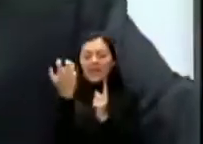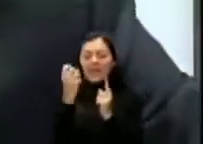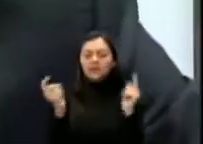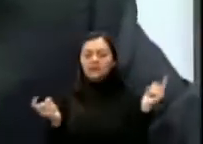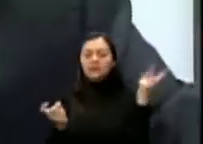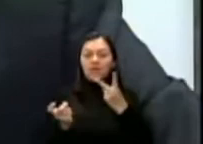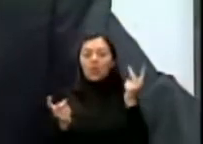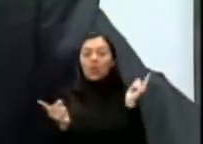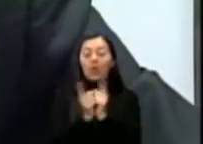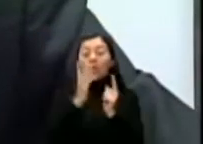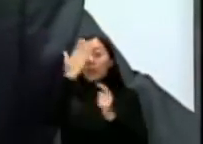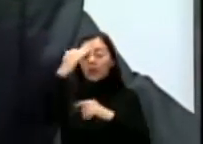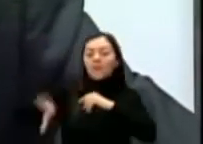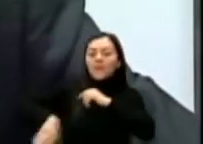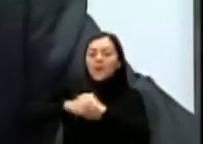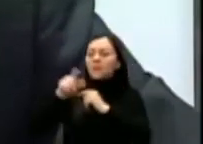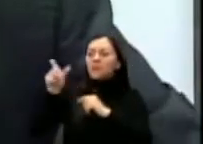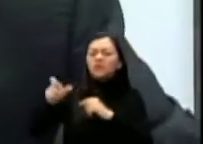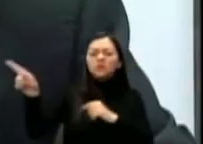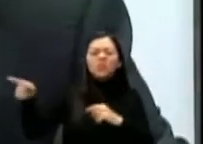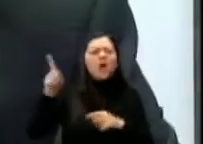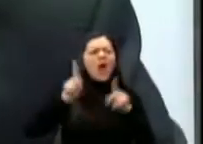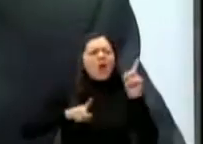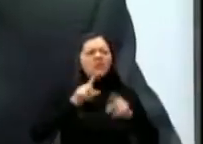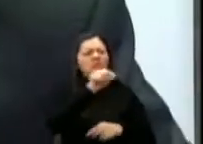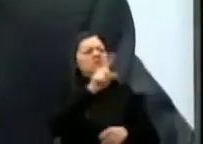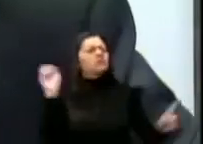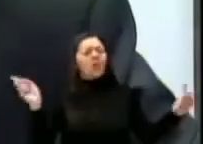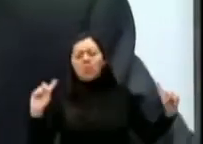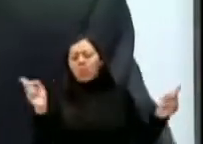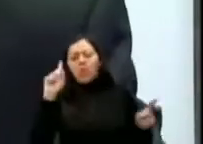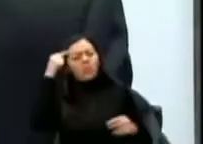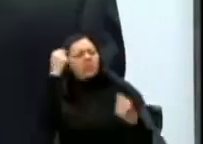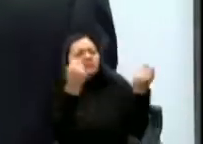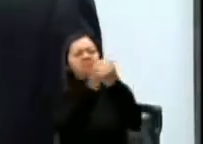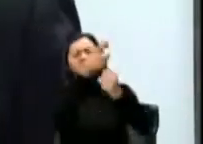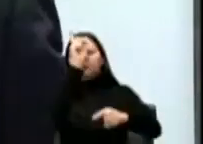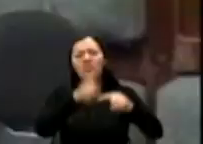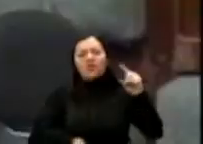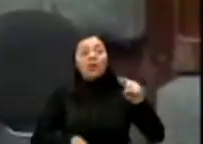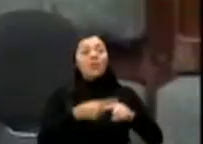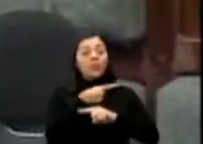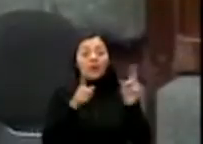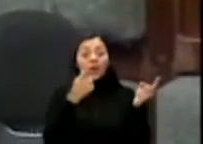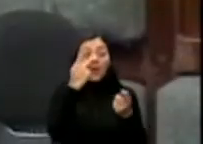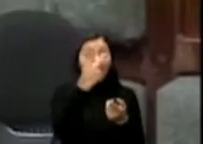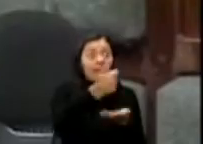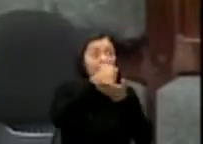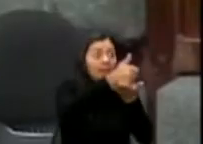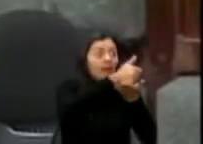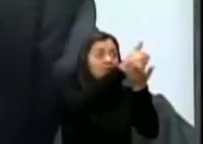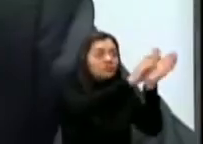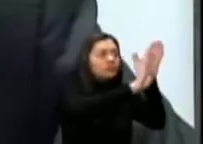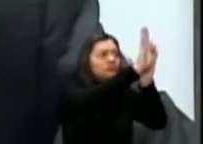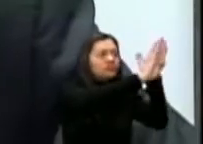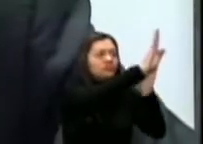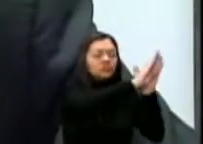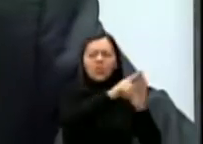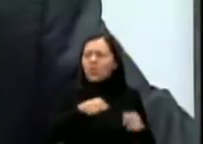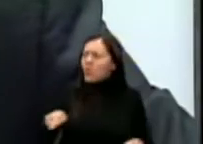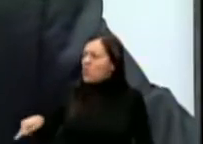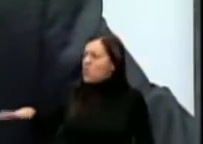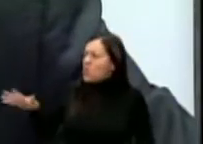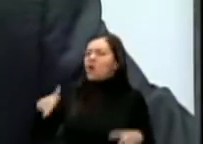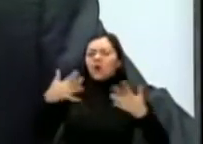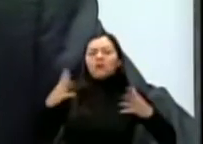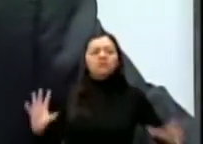más que quieren integrarse usted sabe que hay un beneficio expreso por el 35 por ciento del subsidio en el financiamiento de la banca del estado